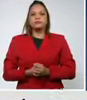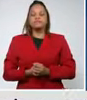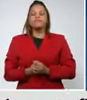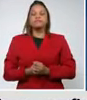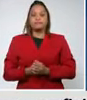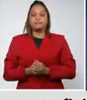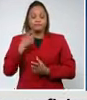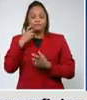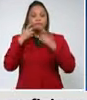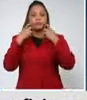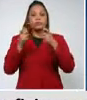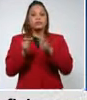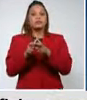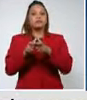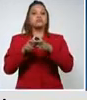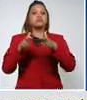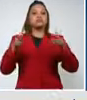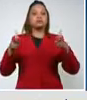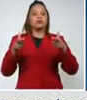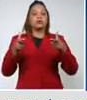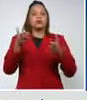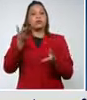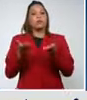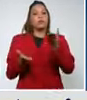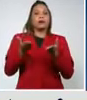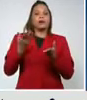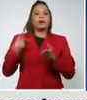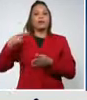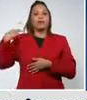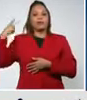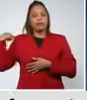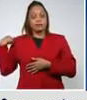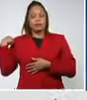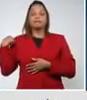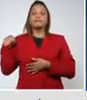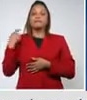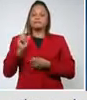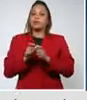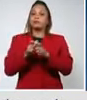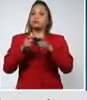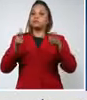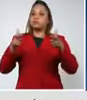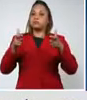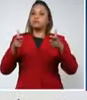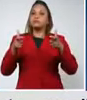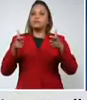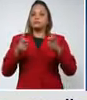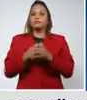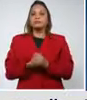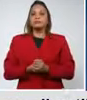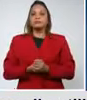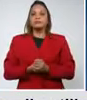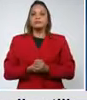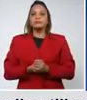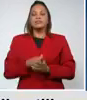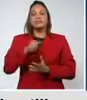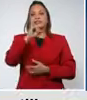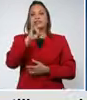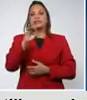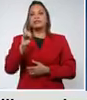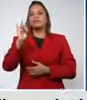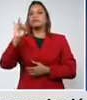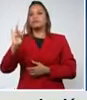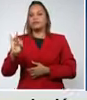importante en relación con el comportamiento que venía teniendo en los últimos 3 o 4 días, 607